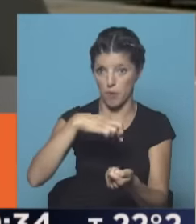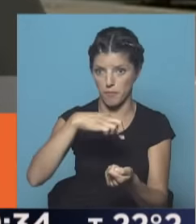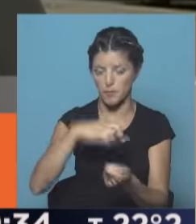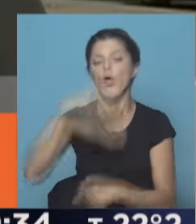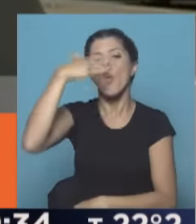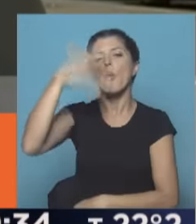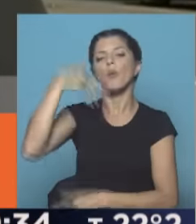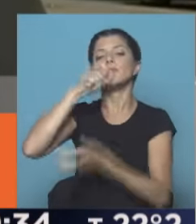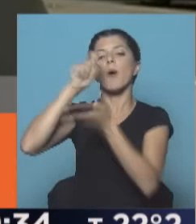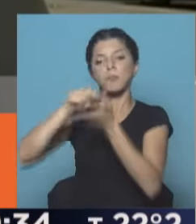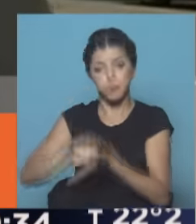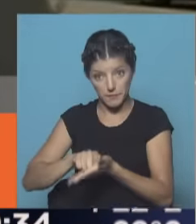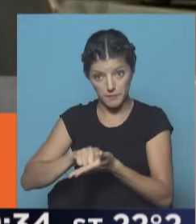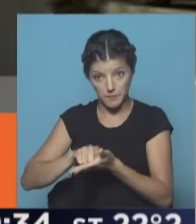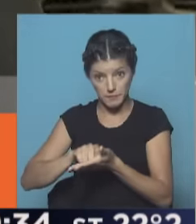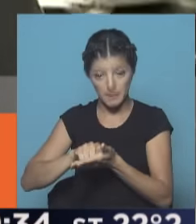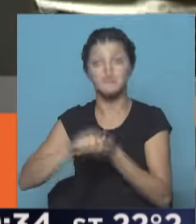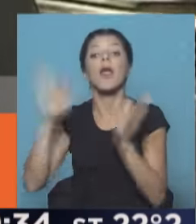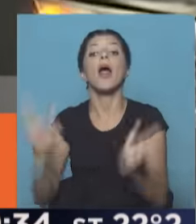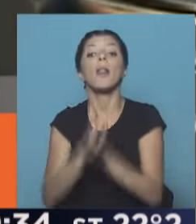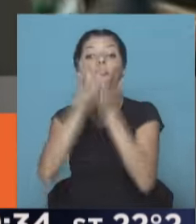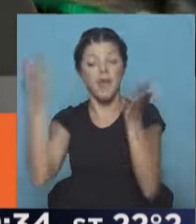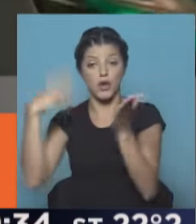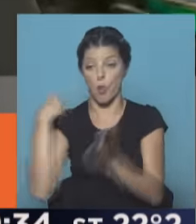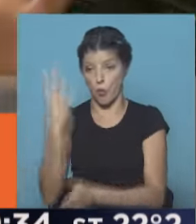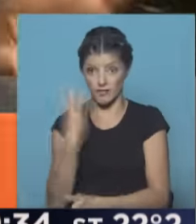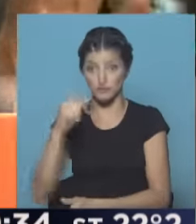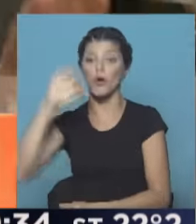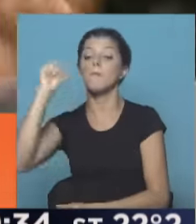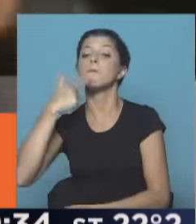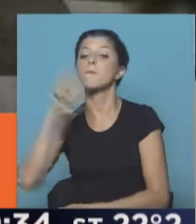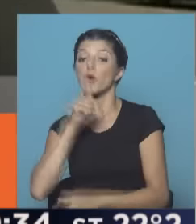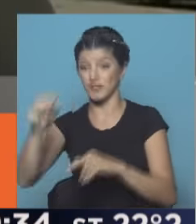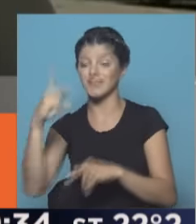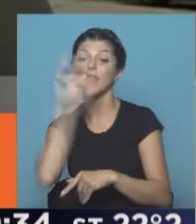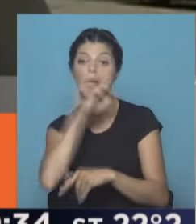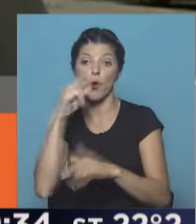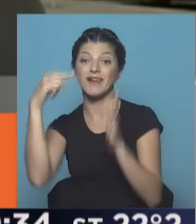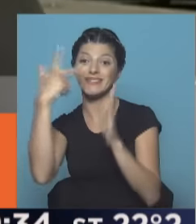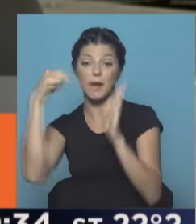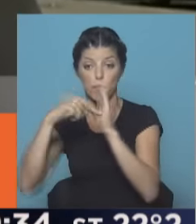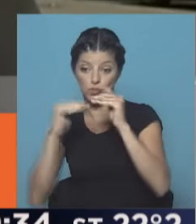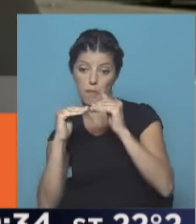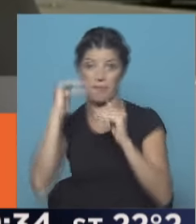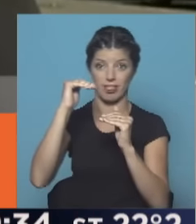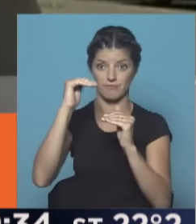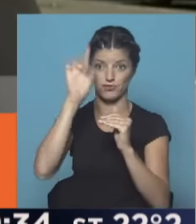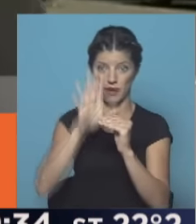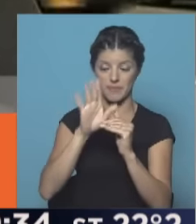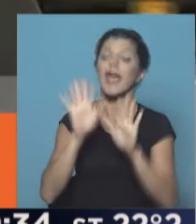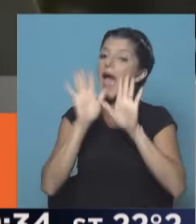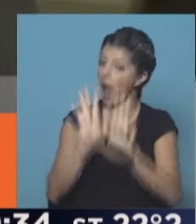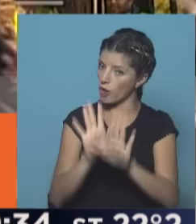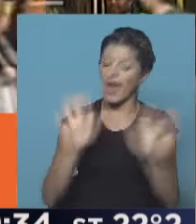cadena ABC del diario Washington Post, le dan 3 puntos de ventaja a Hillary Clinton sobre Trump, mientras que el diario Ley de Los Ángeles